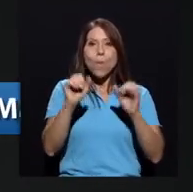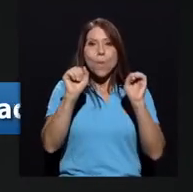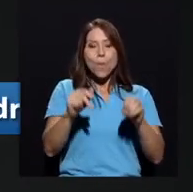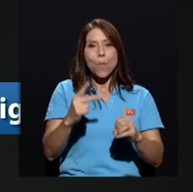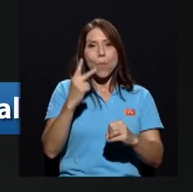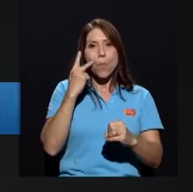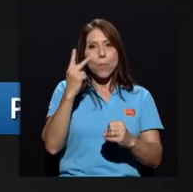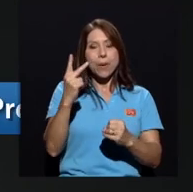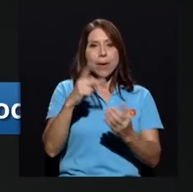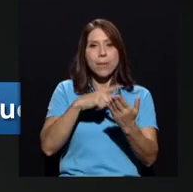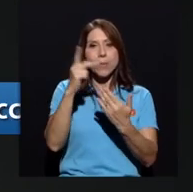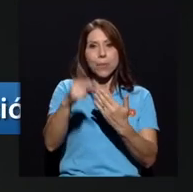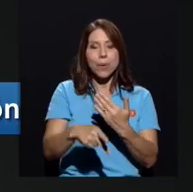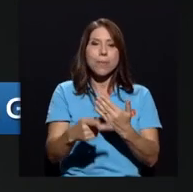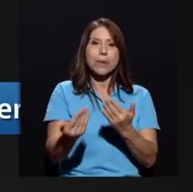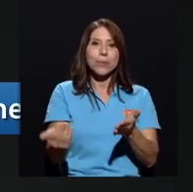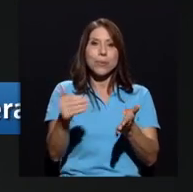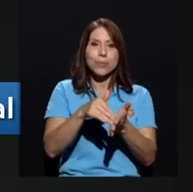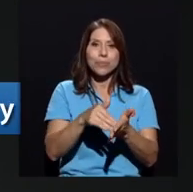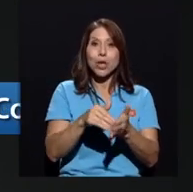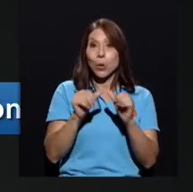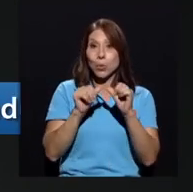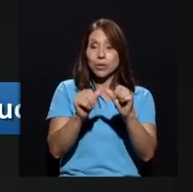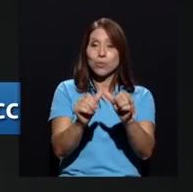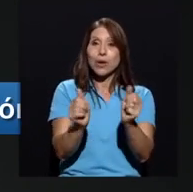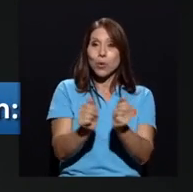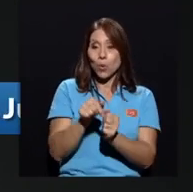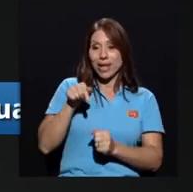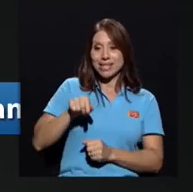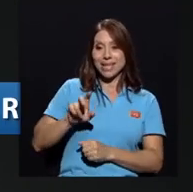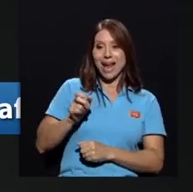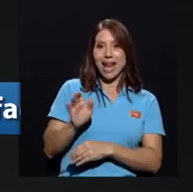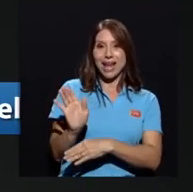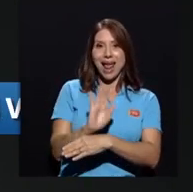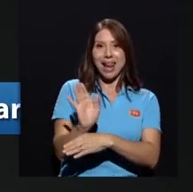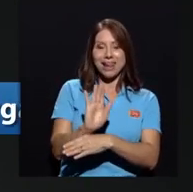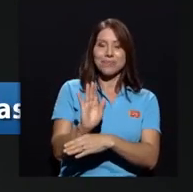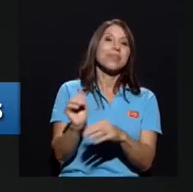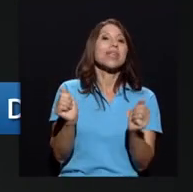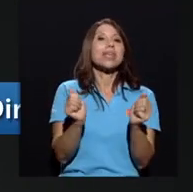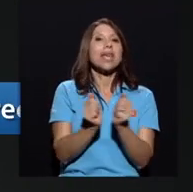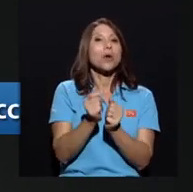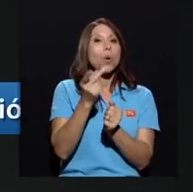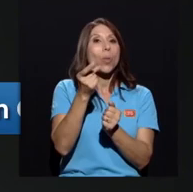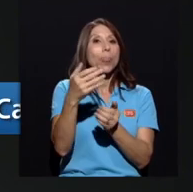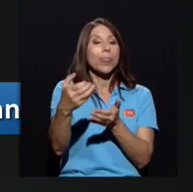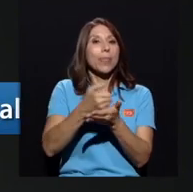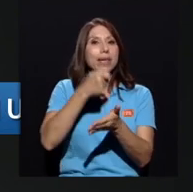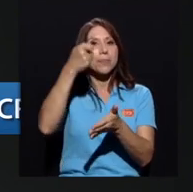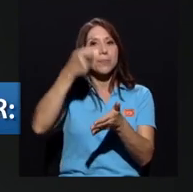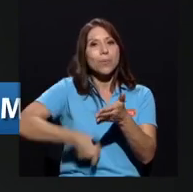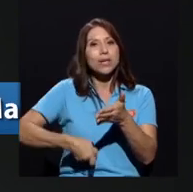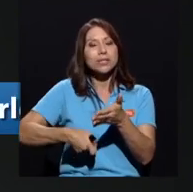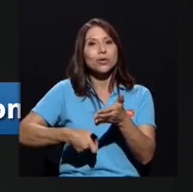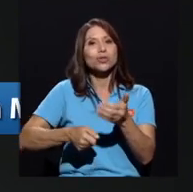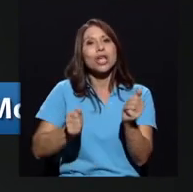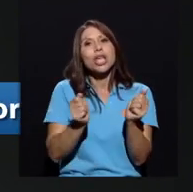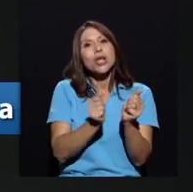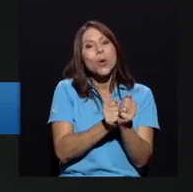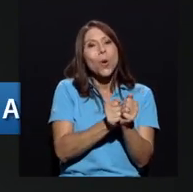circunstancias, nos acompañe, y quédense con este canal, que con los impuestos y la